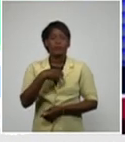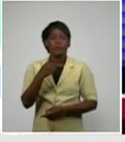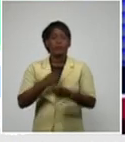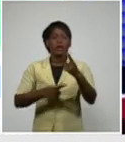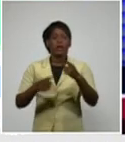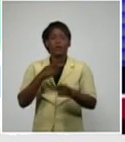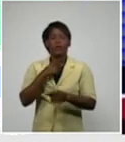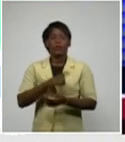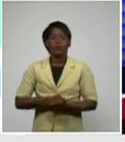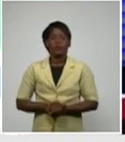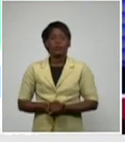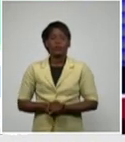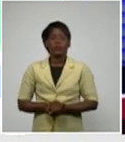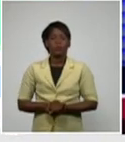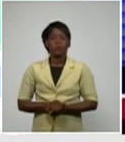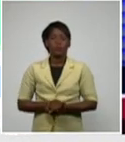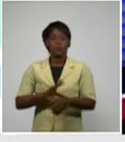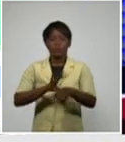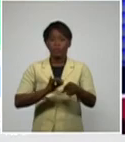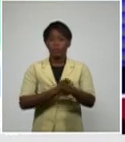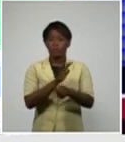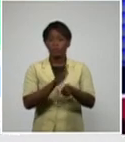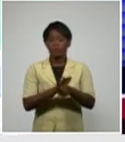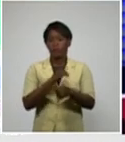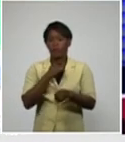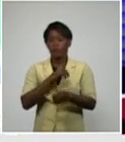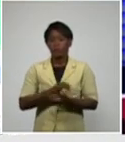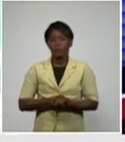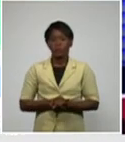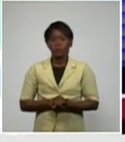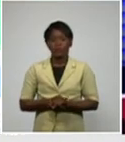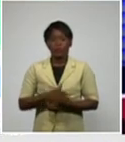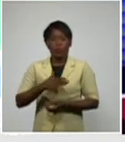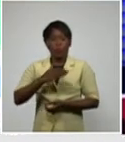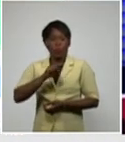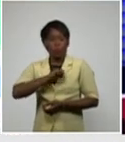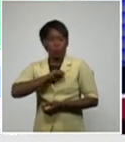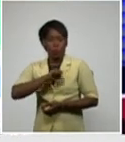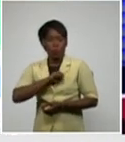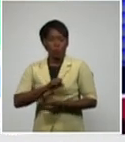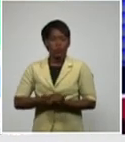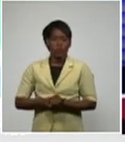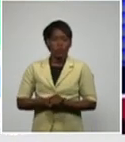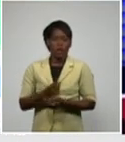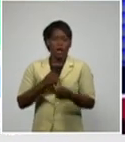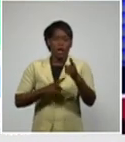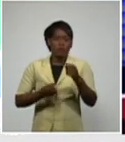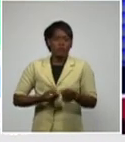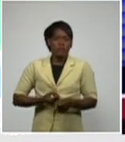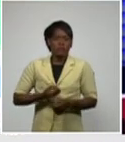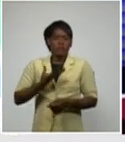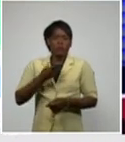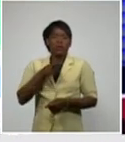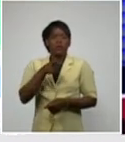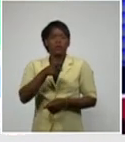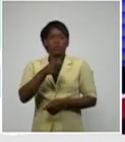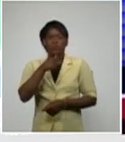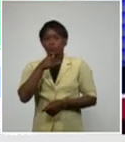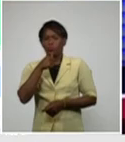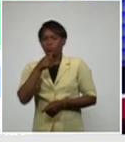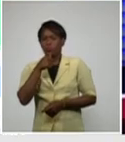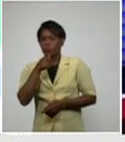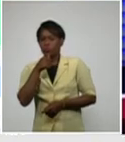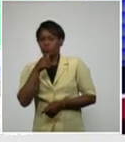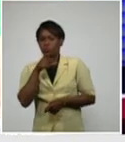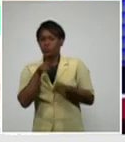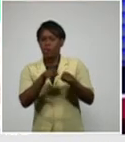de la COVID-19. Si estuviéramos hablando de cólera, son sugestivos de cólera. Y que síntomas sugestivos